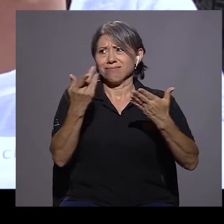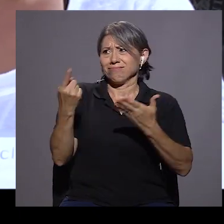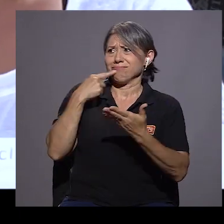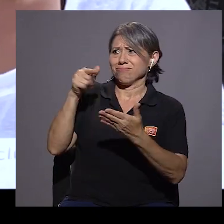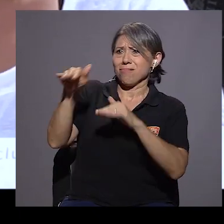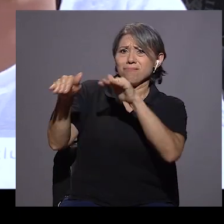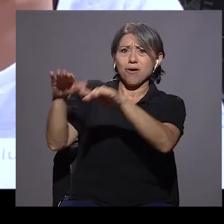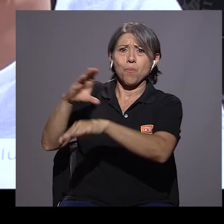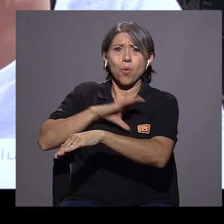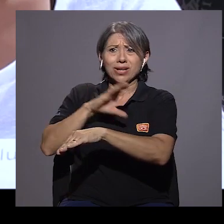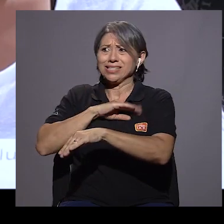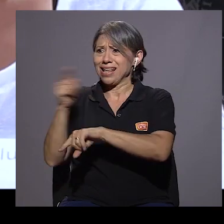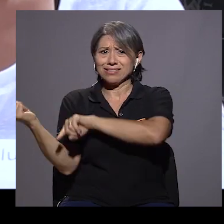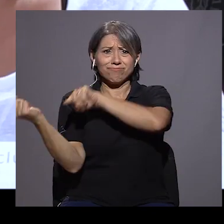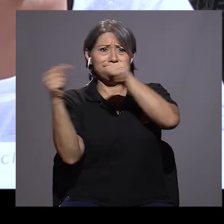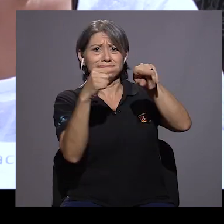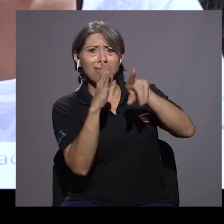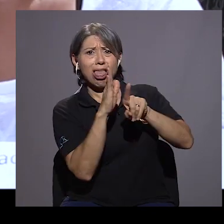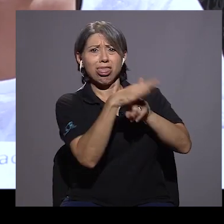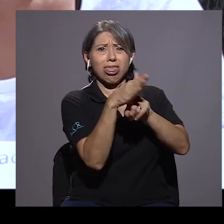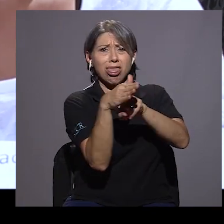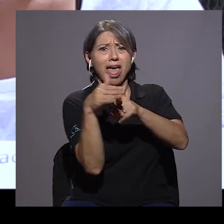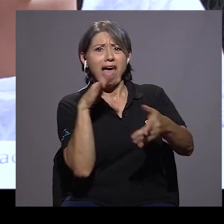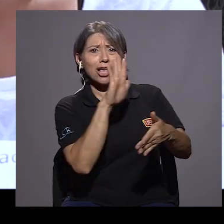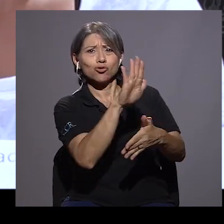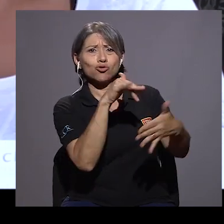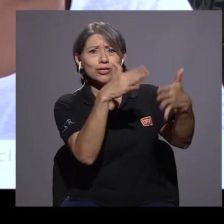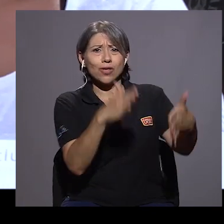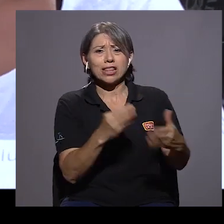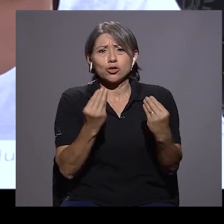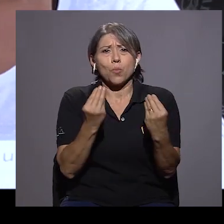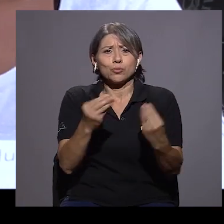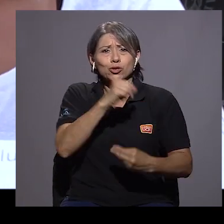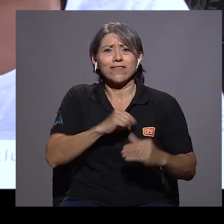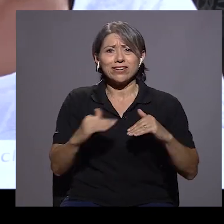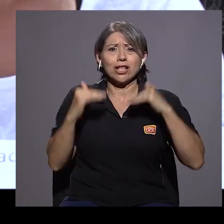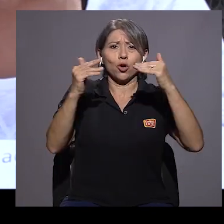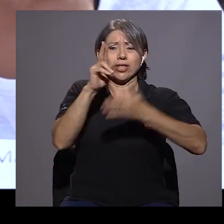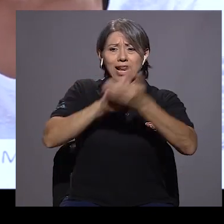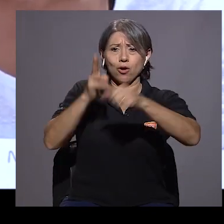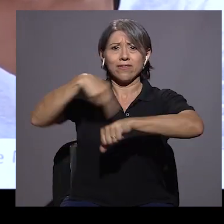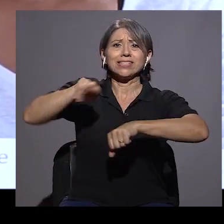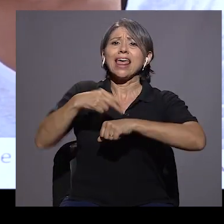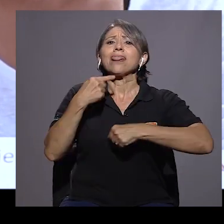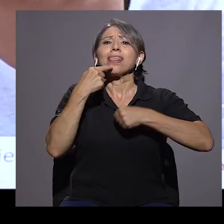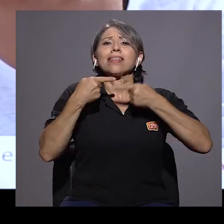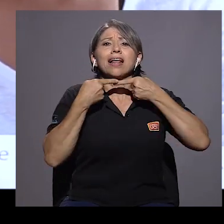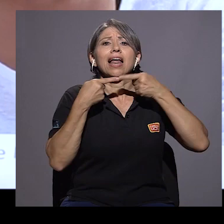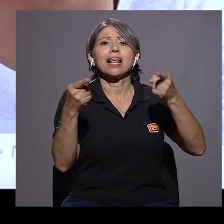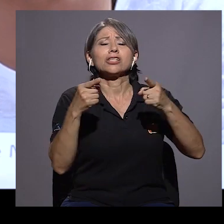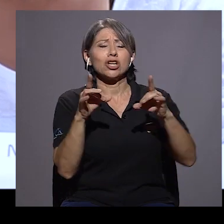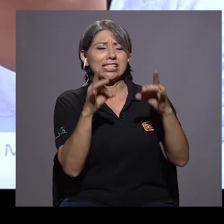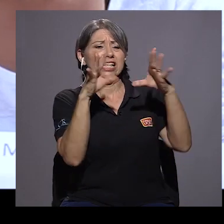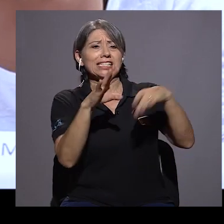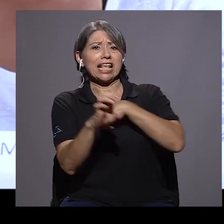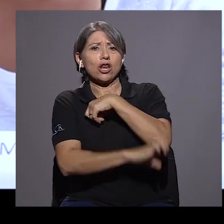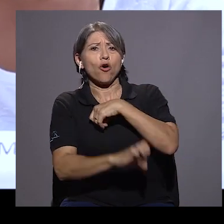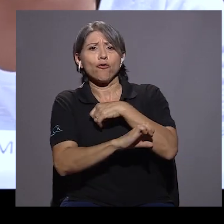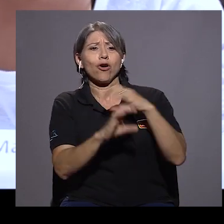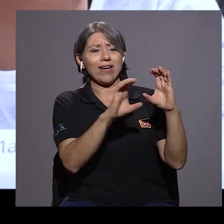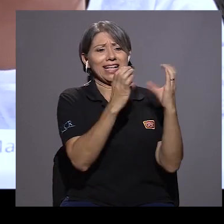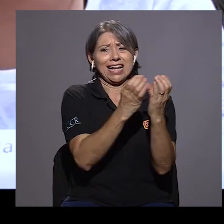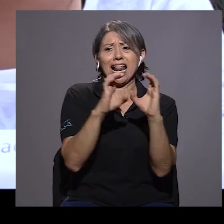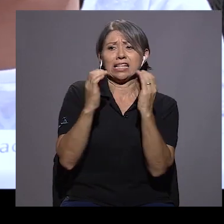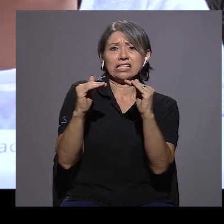pública mande a reprimir a sus estudiantes con fuerzas policiales antimotines? ¿Cómo es posible que el rector de la UNA dé declaraciones xenófobas